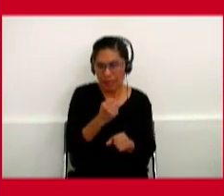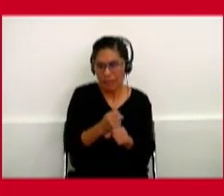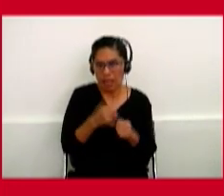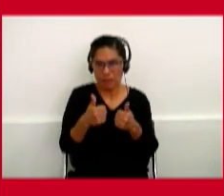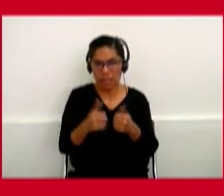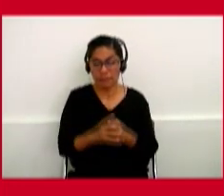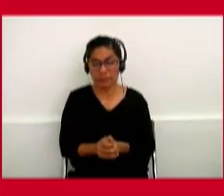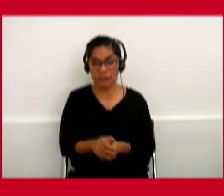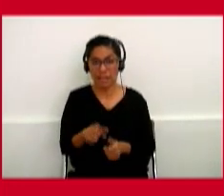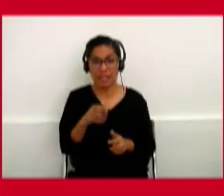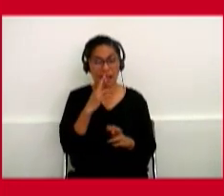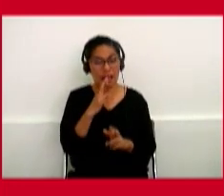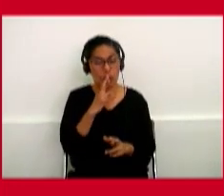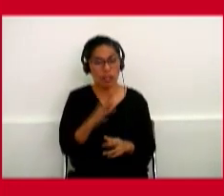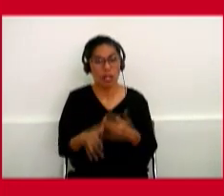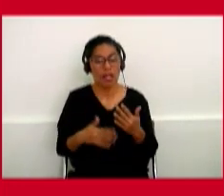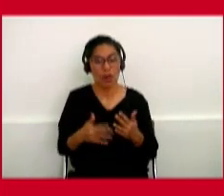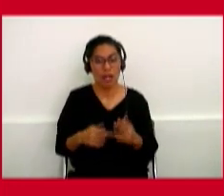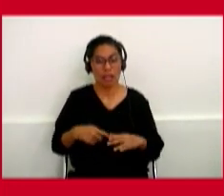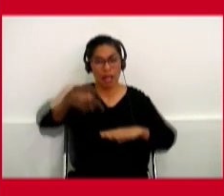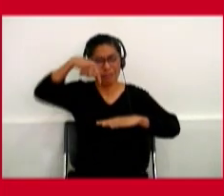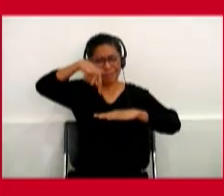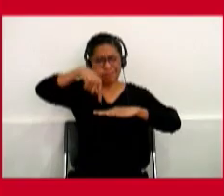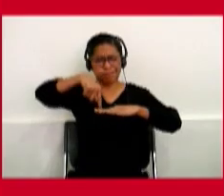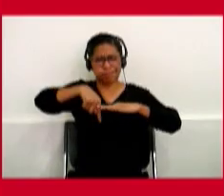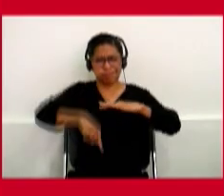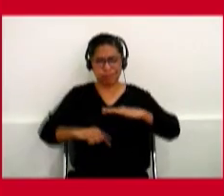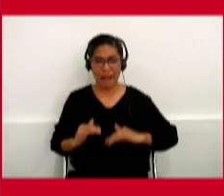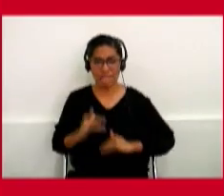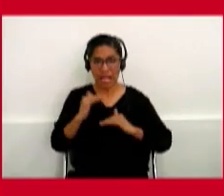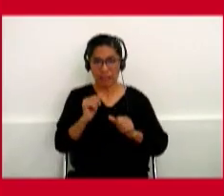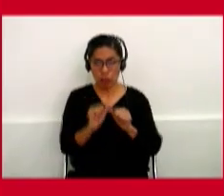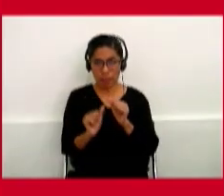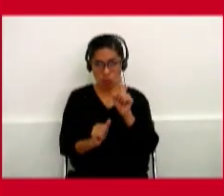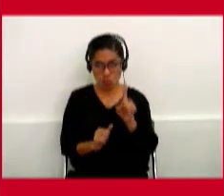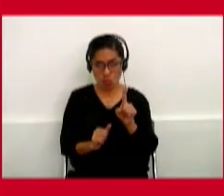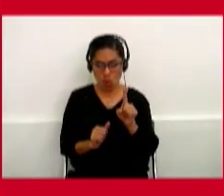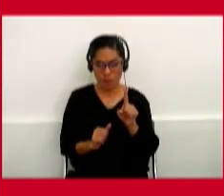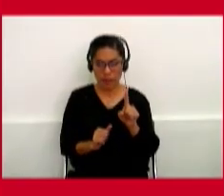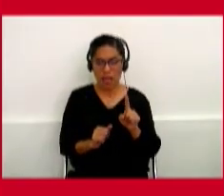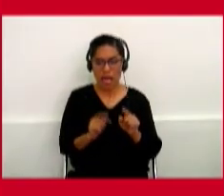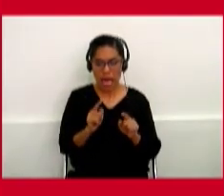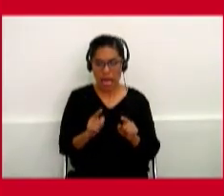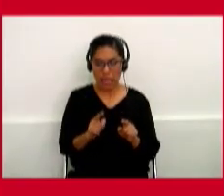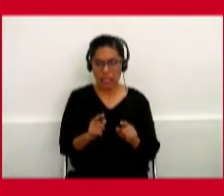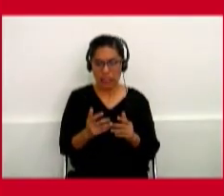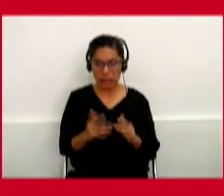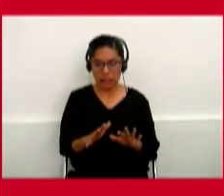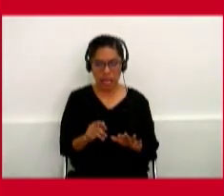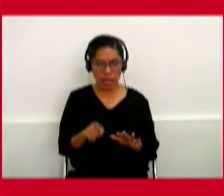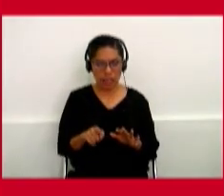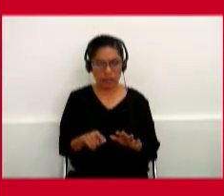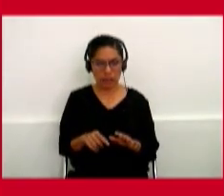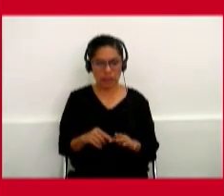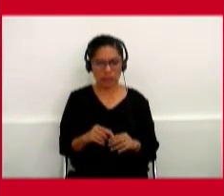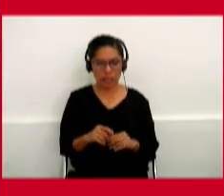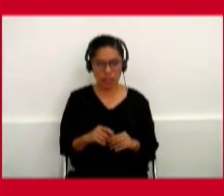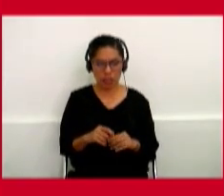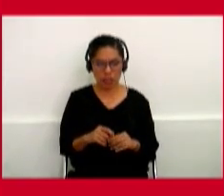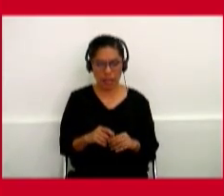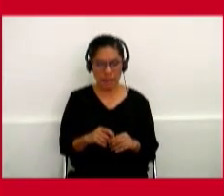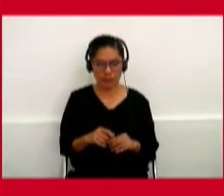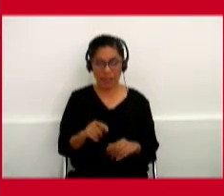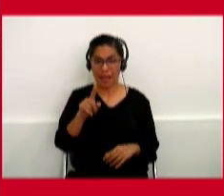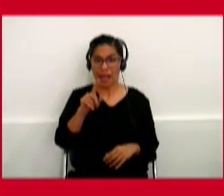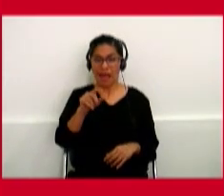Hablamos de los resultados de sobreexcavación. En la primera fase hicimos 16.1% de sobreexcavación y en la segunda fase a nivel